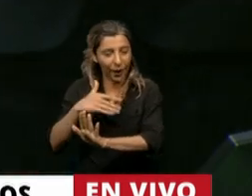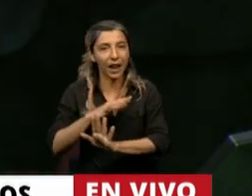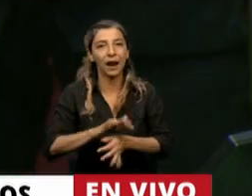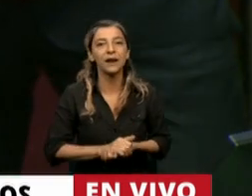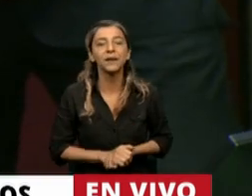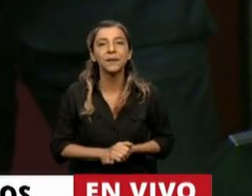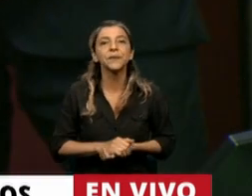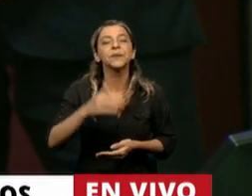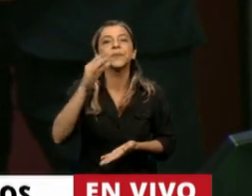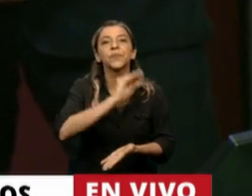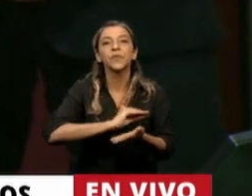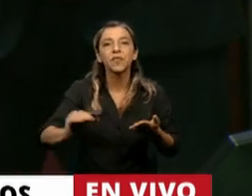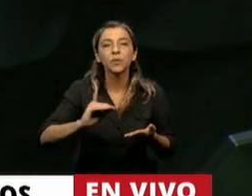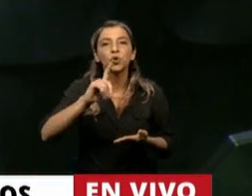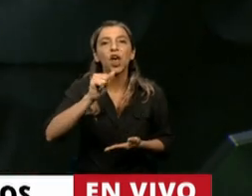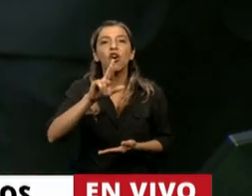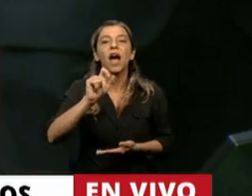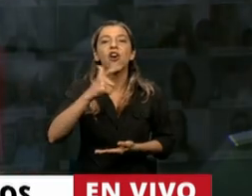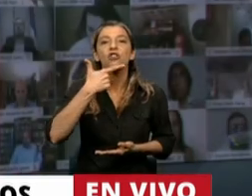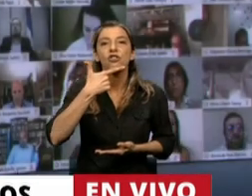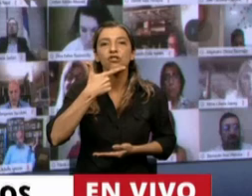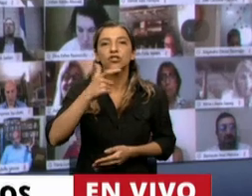diputado diputado Carlos